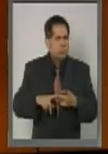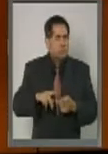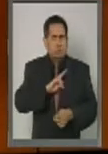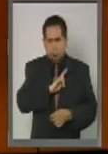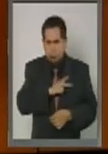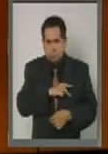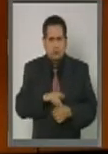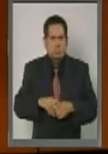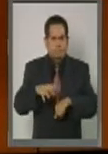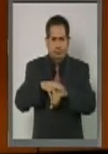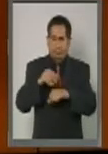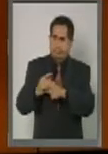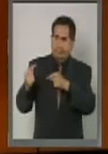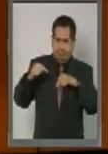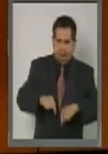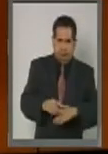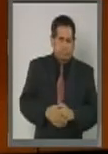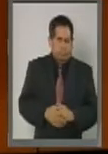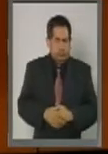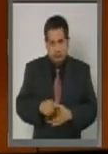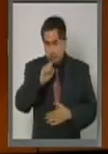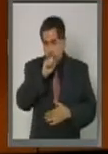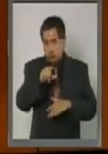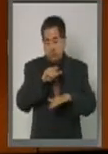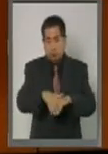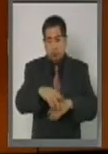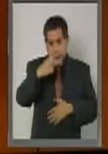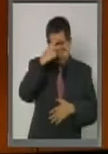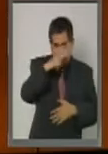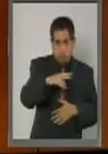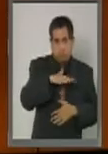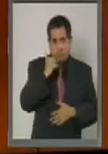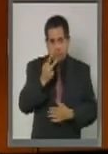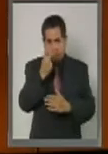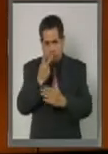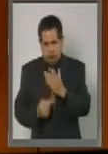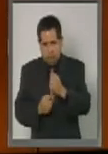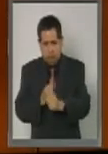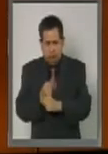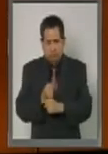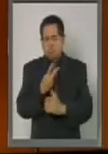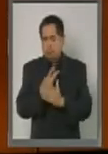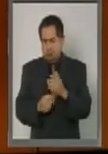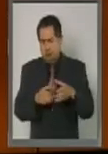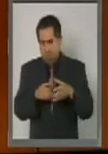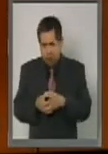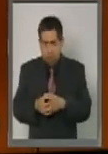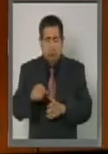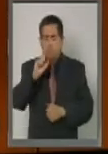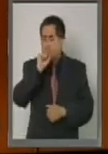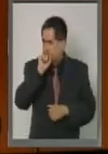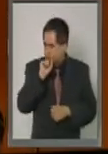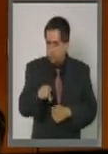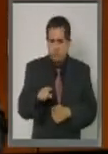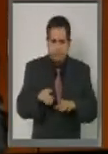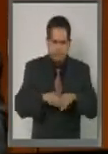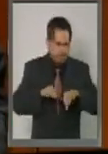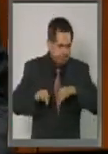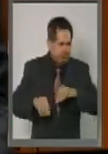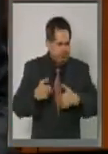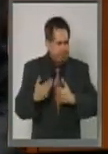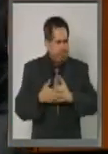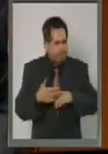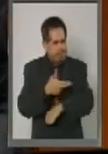con éxito el año dual México-Alemania y se trabaja de manera acelerada para